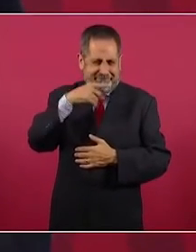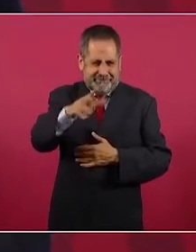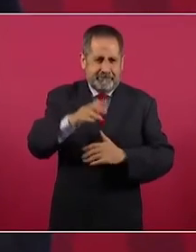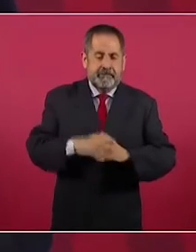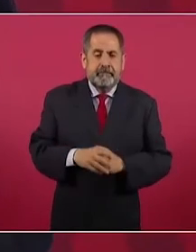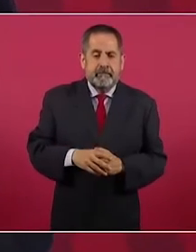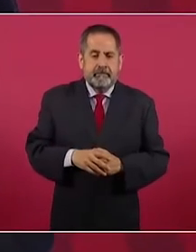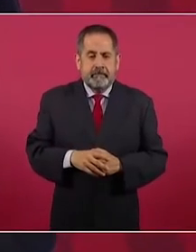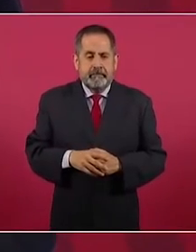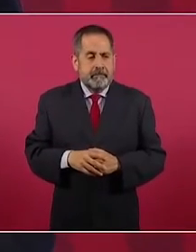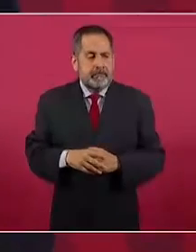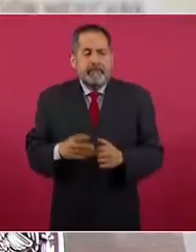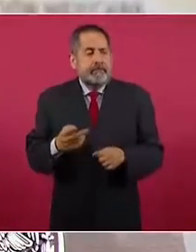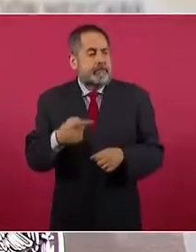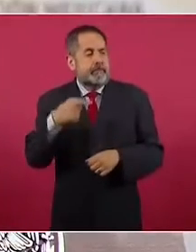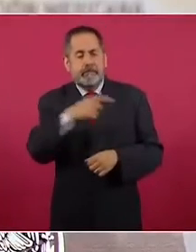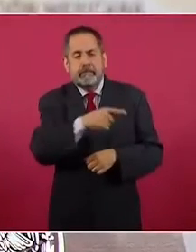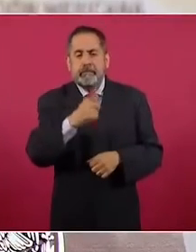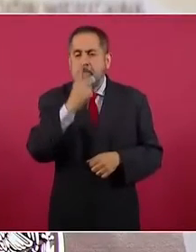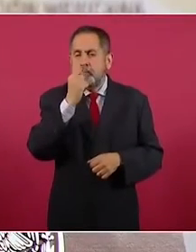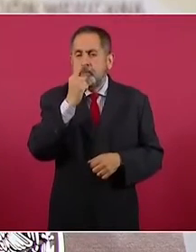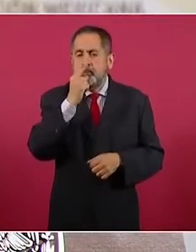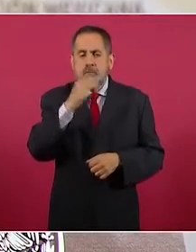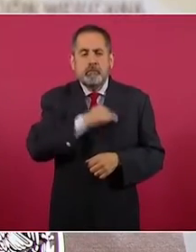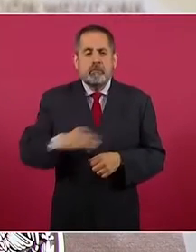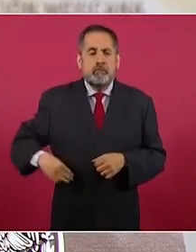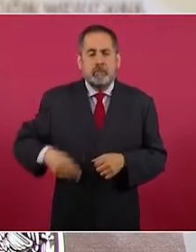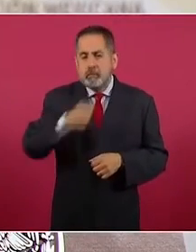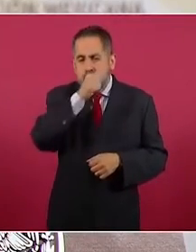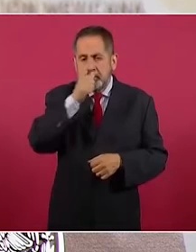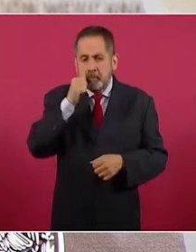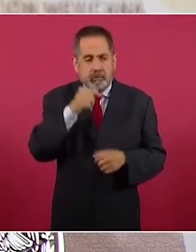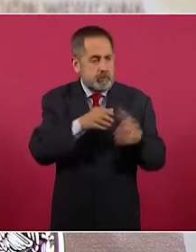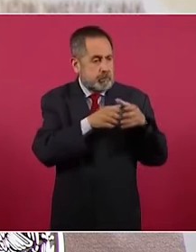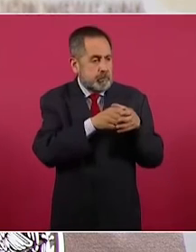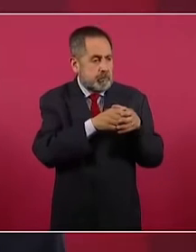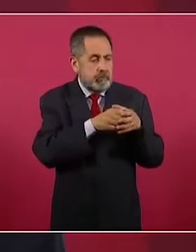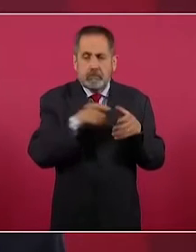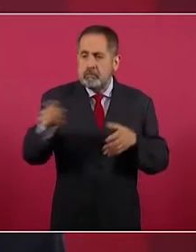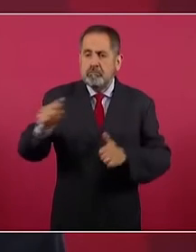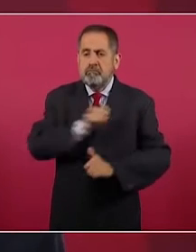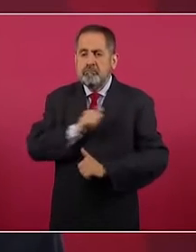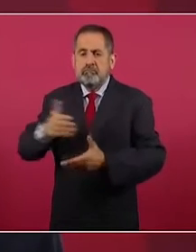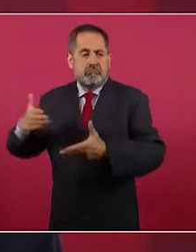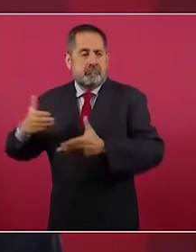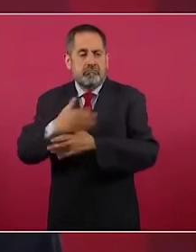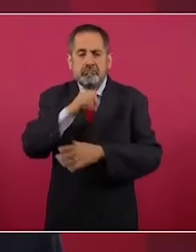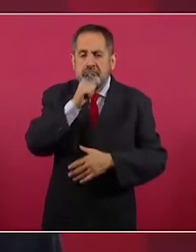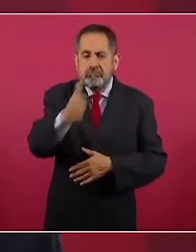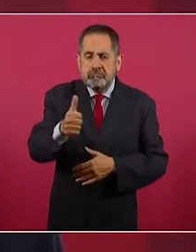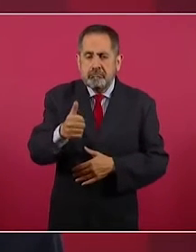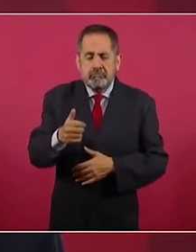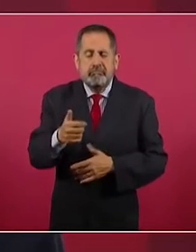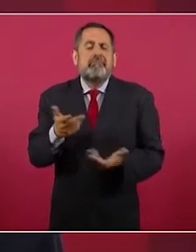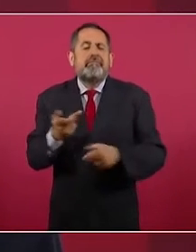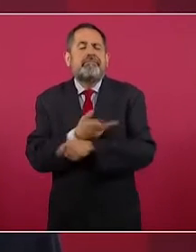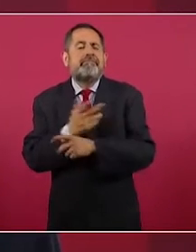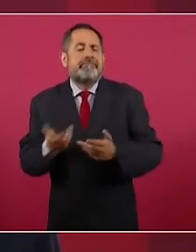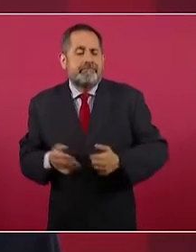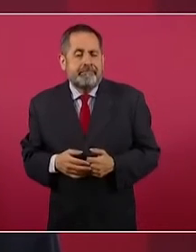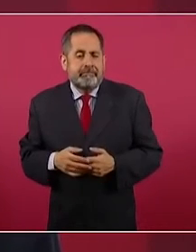¿Qué hace la Policía Municipal en Juárez si no interviene el ejército para